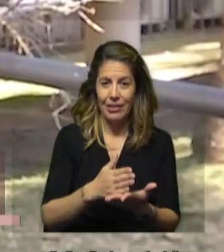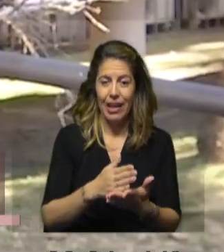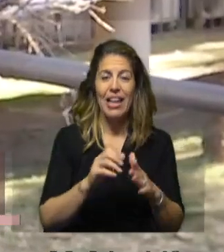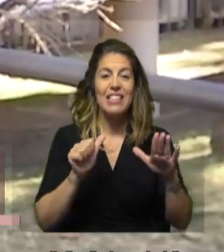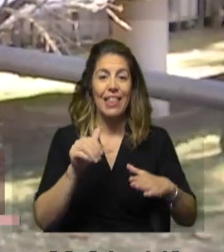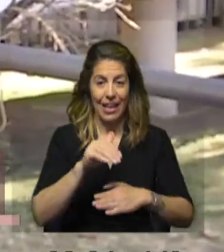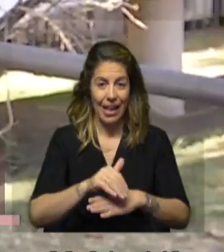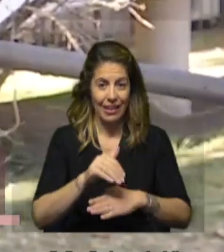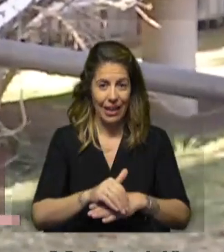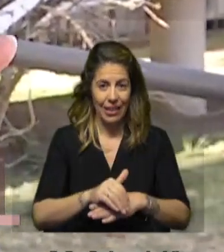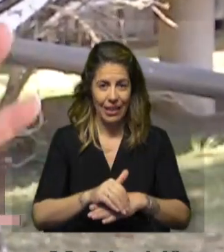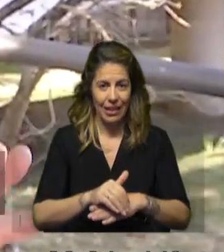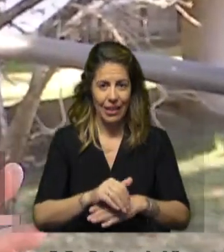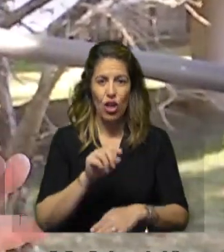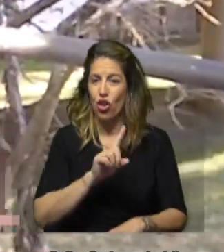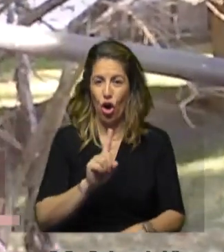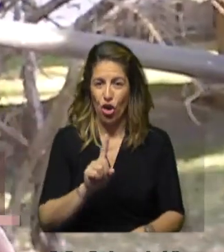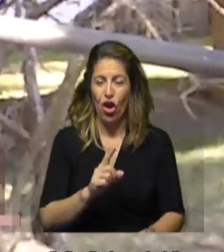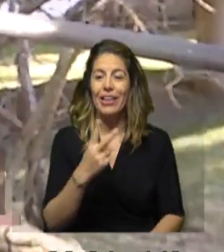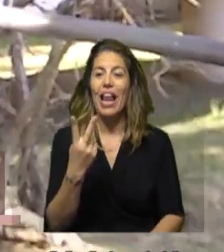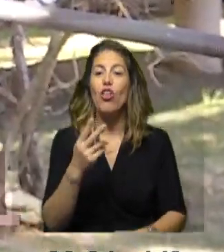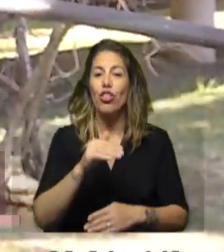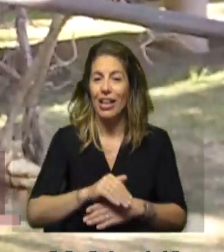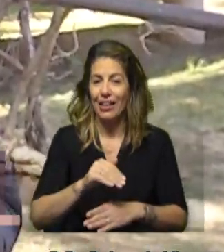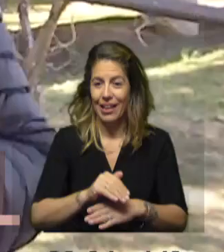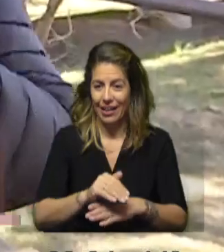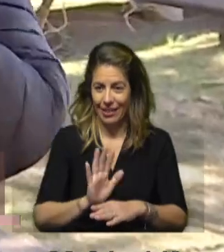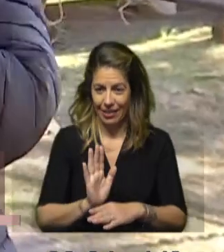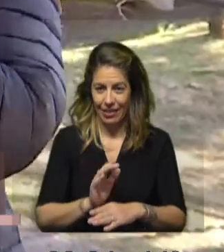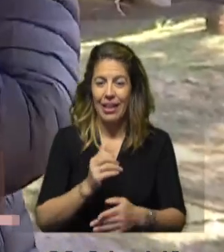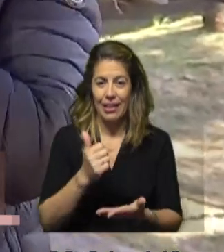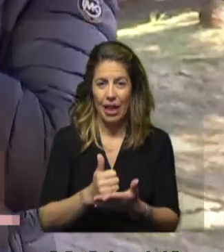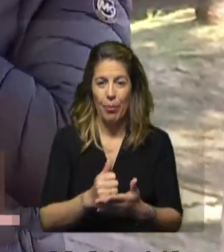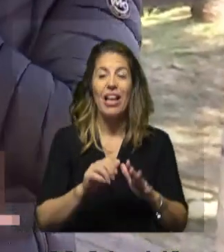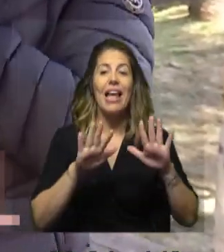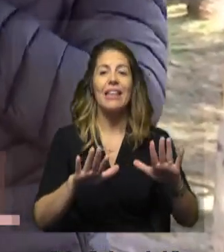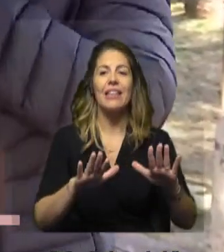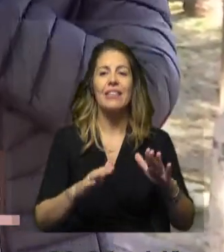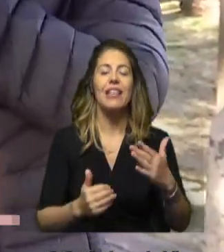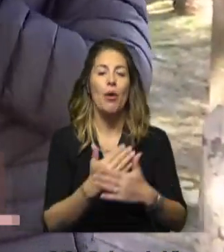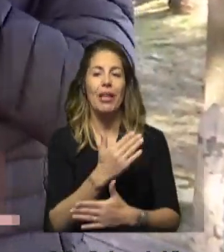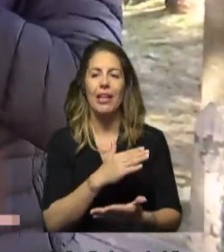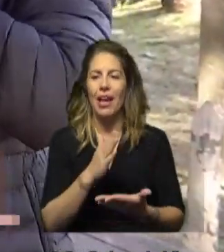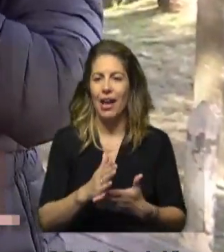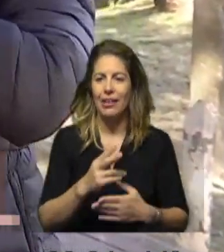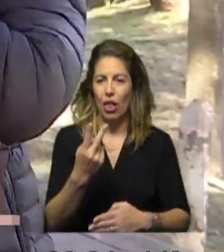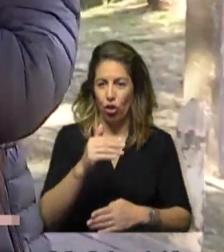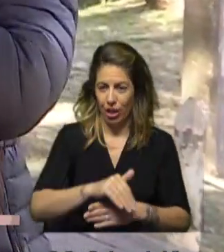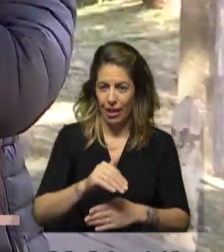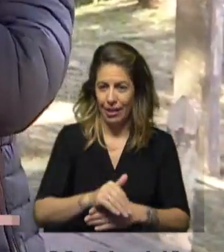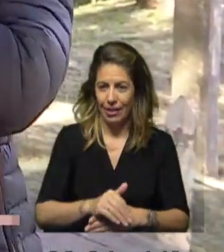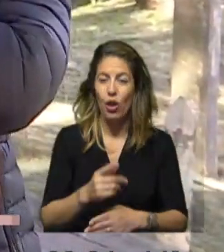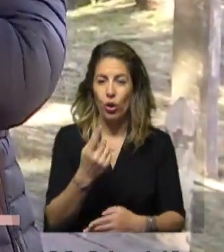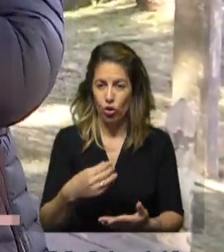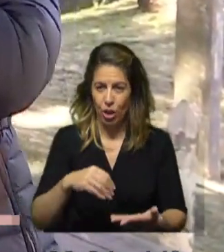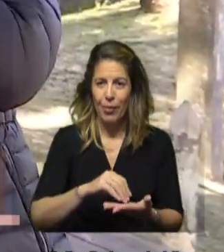las 18 horas, no, hasta las 14. Hasta las 14, me extendí. Desde las 10 de la mañana hasta las 14. ¿Me querías decir algo? Sí, una cosita